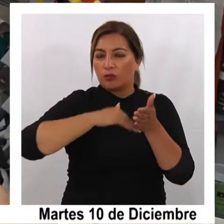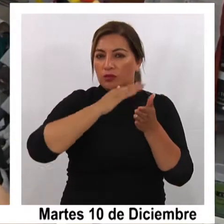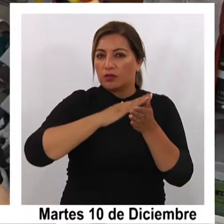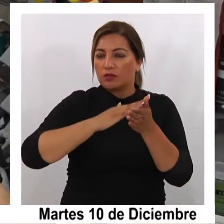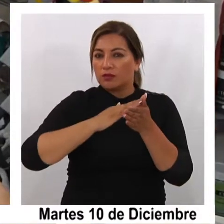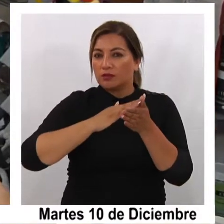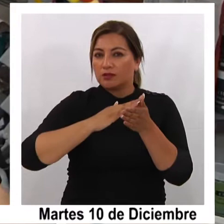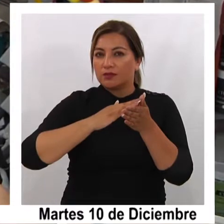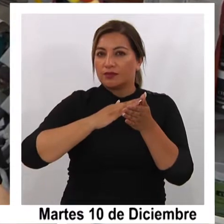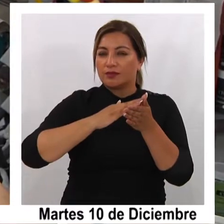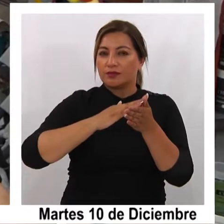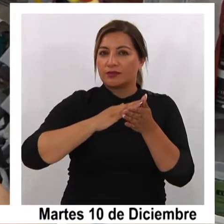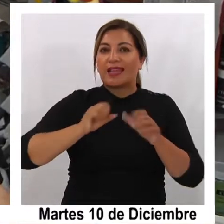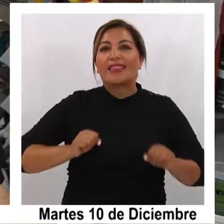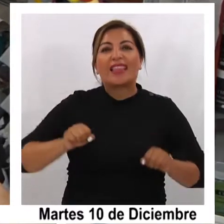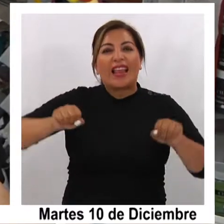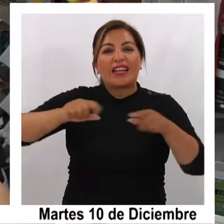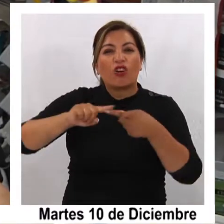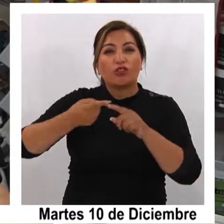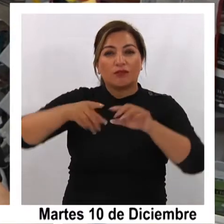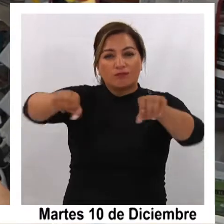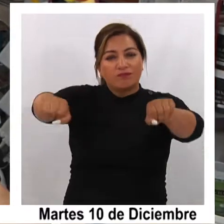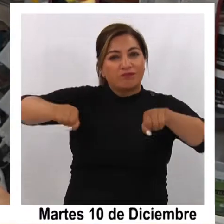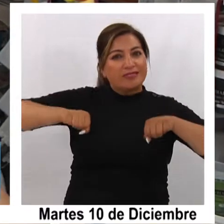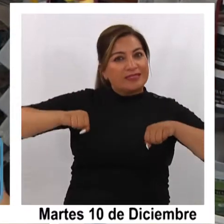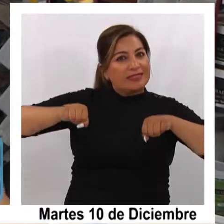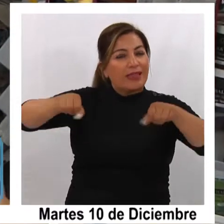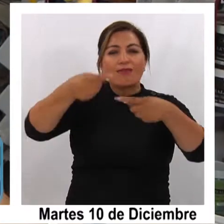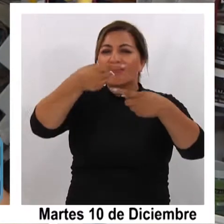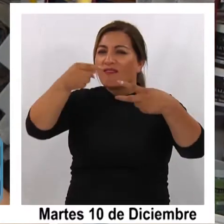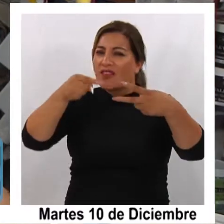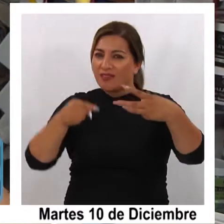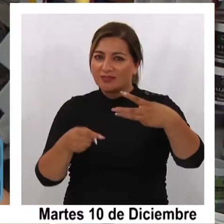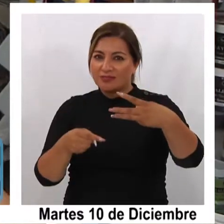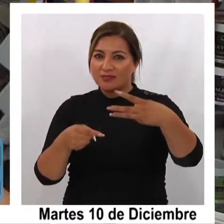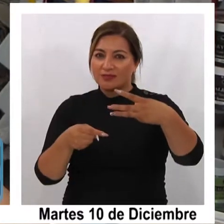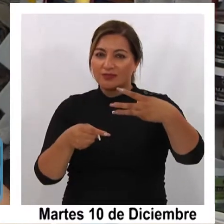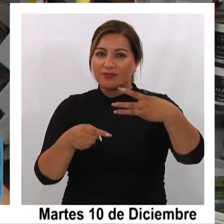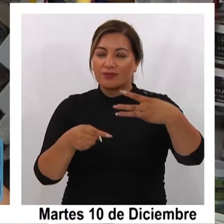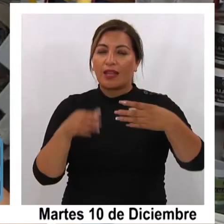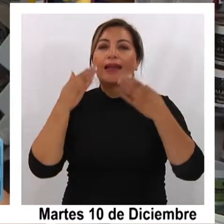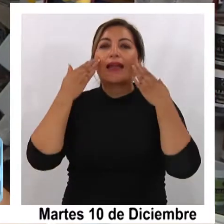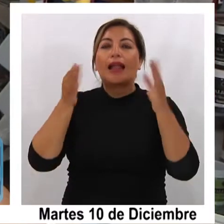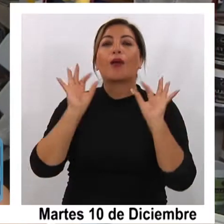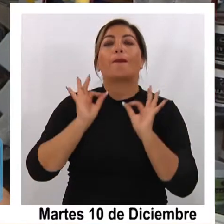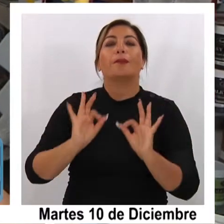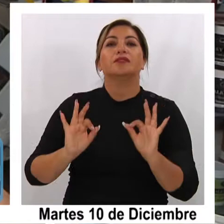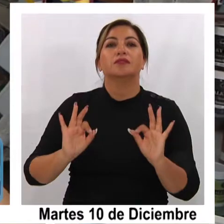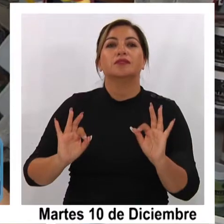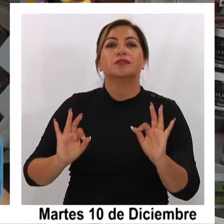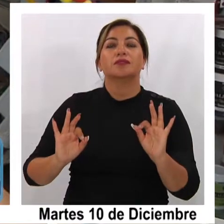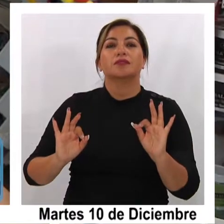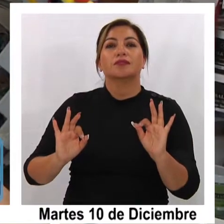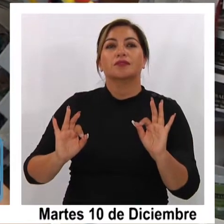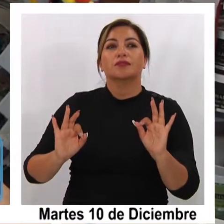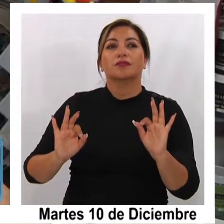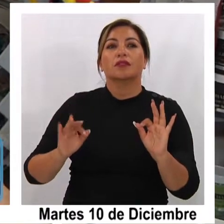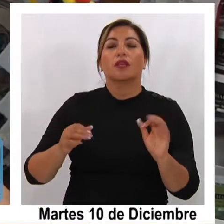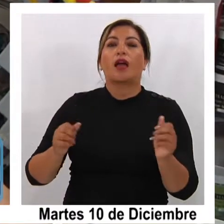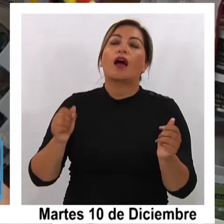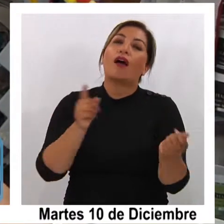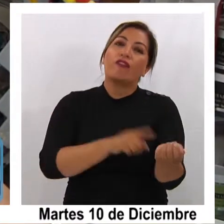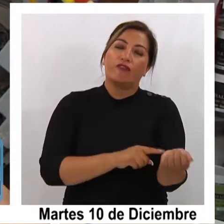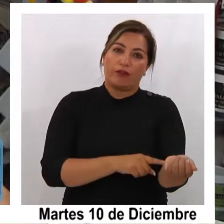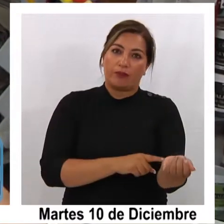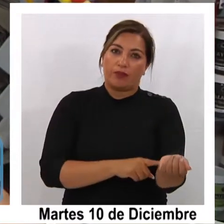como tejido, pinturas, trabajamos en telar. Tenemos varios regalos